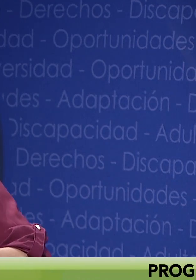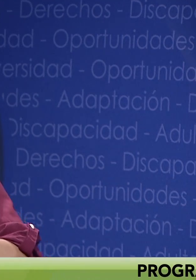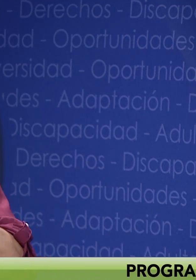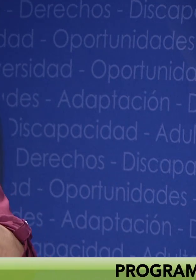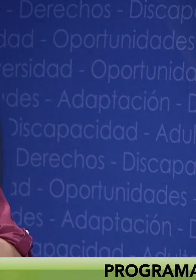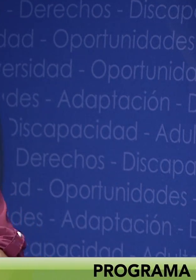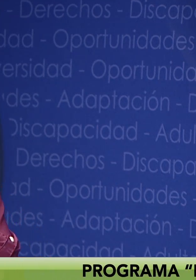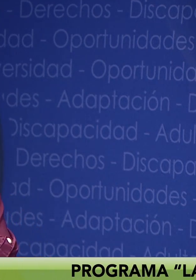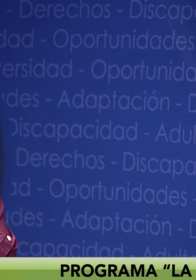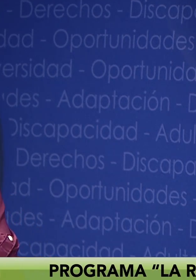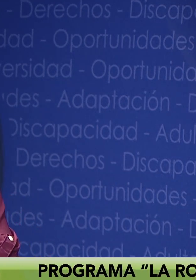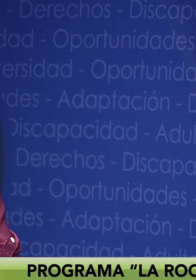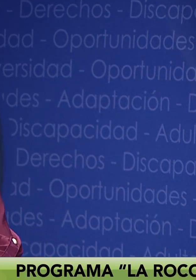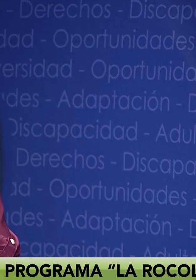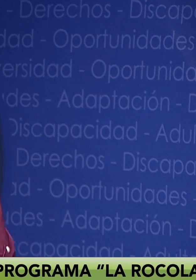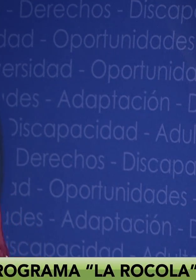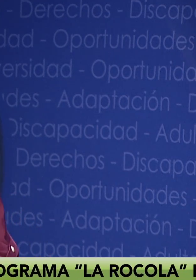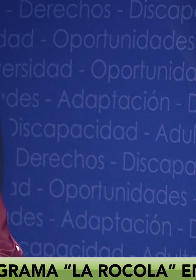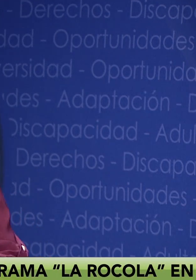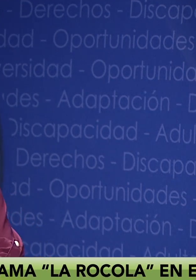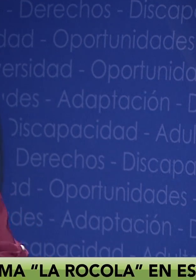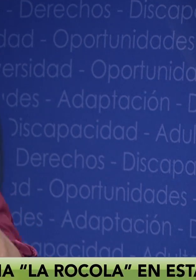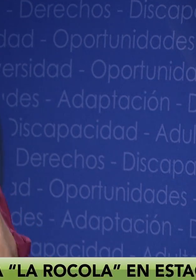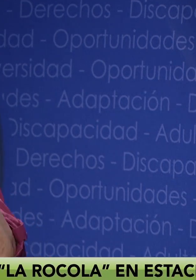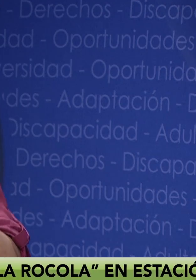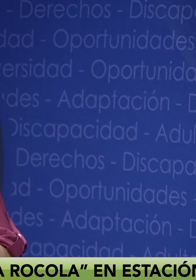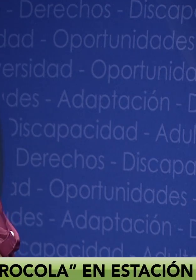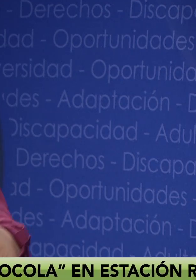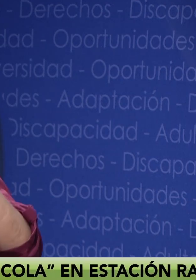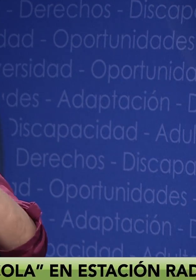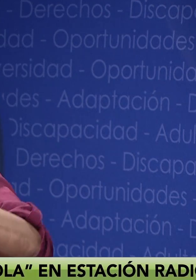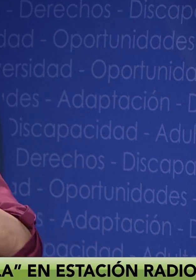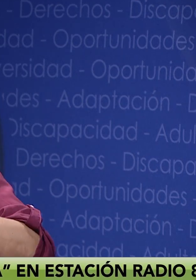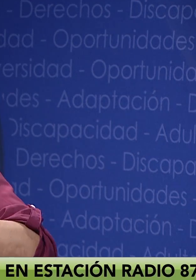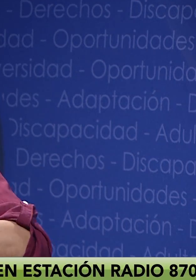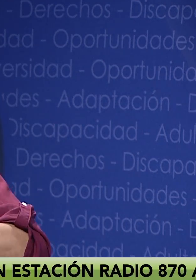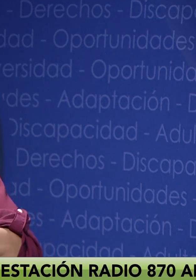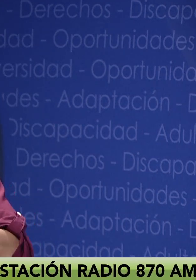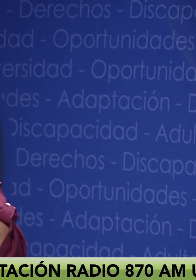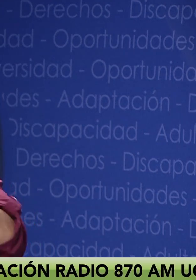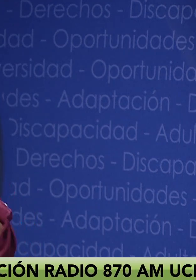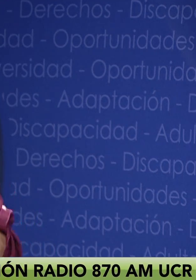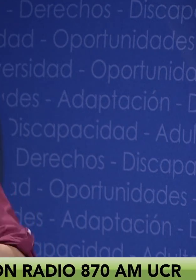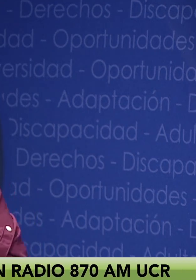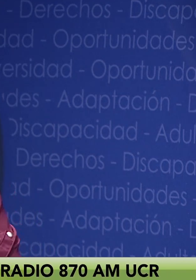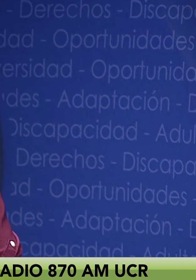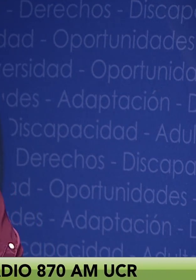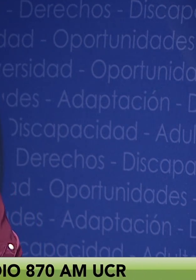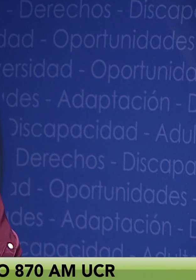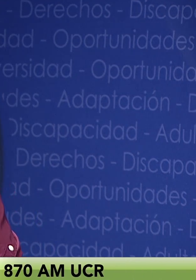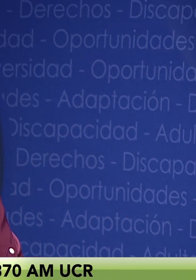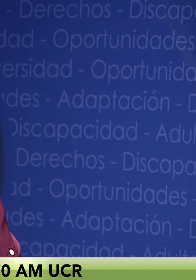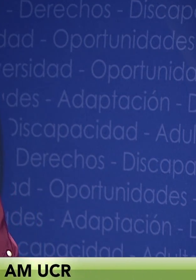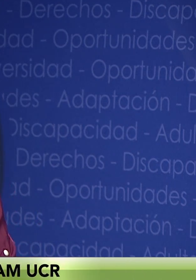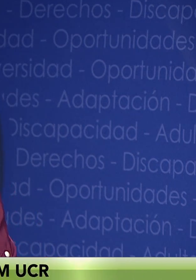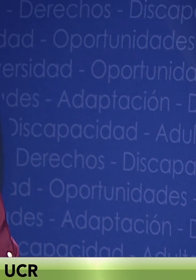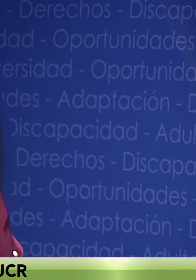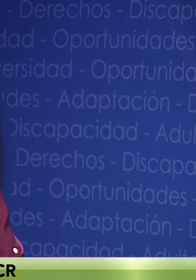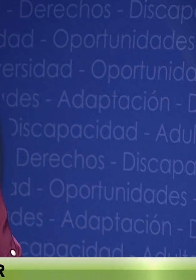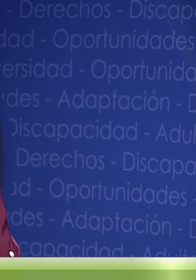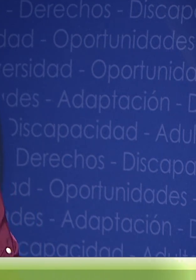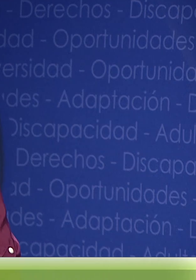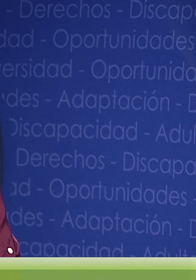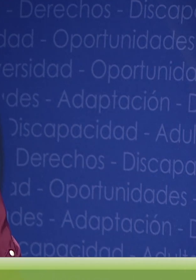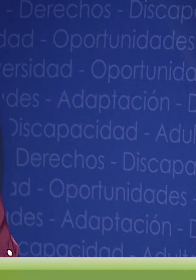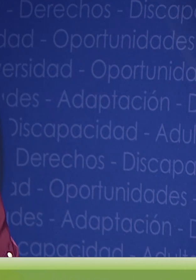Rocola, un programa radial que aborda los derechos y los aportes de la población adulta mayor en la sociedad costarricense. Usted puede sintonizar La